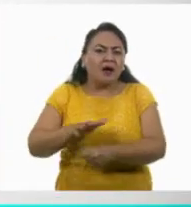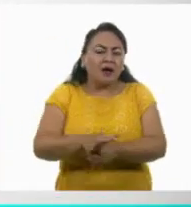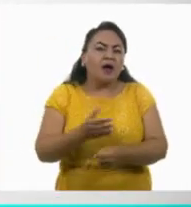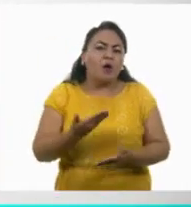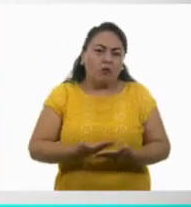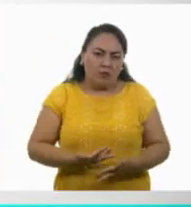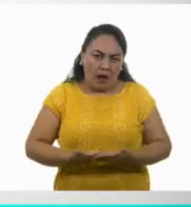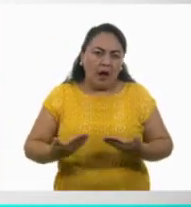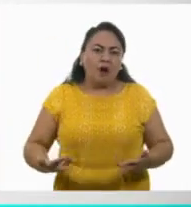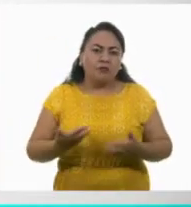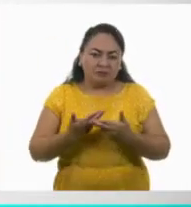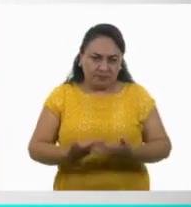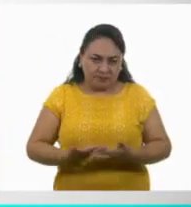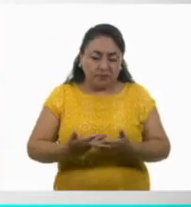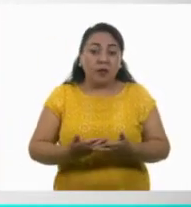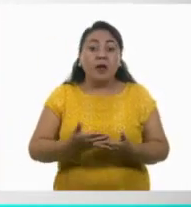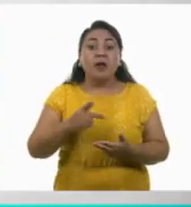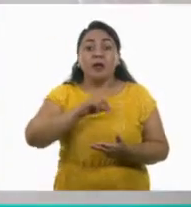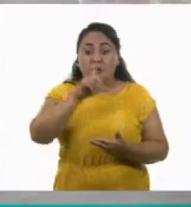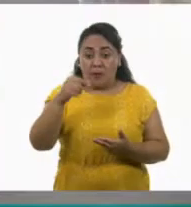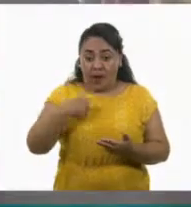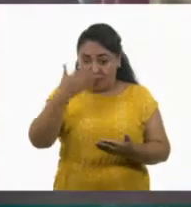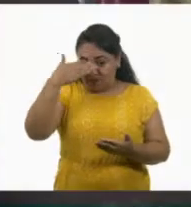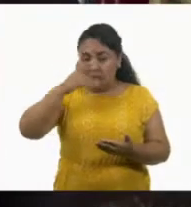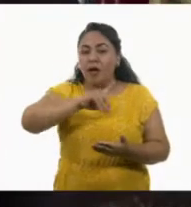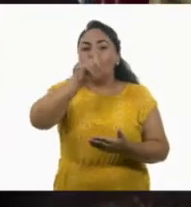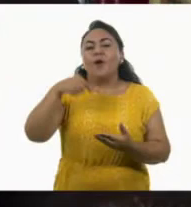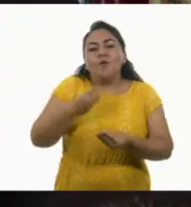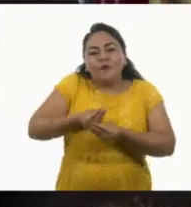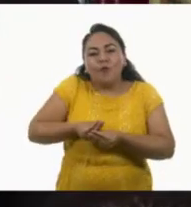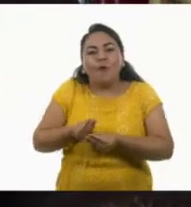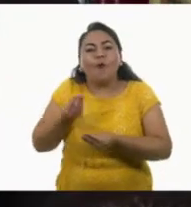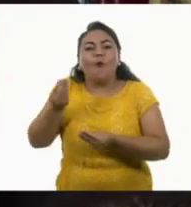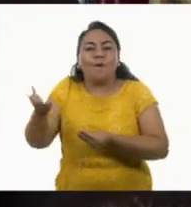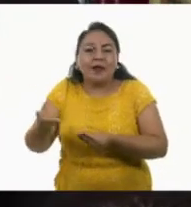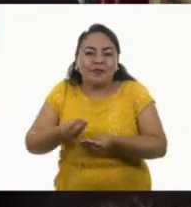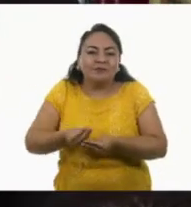pues, a compartir estas experiencias. Llevar el arte